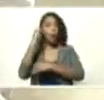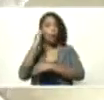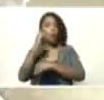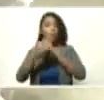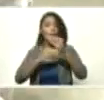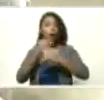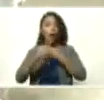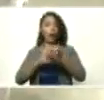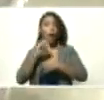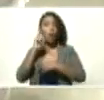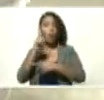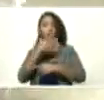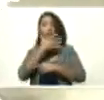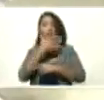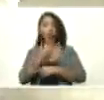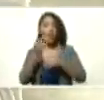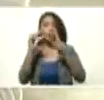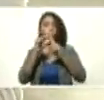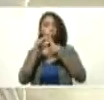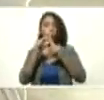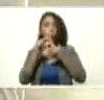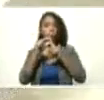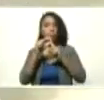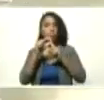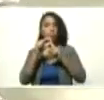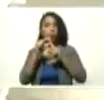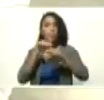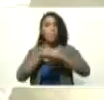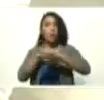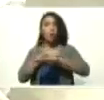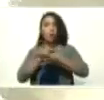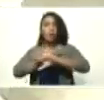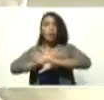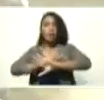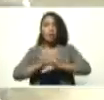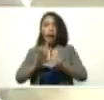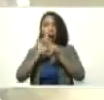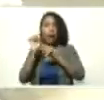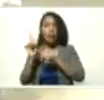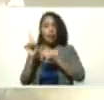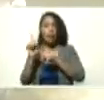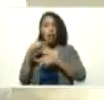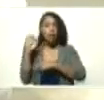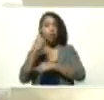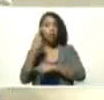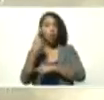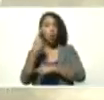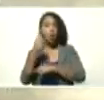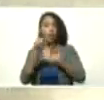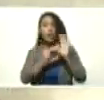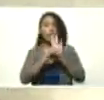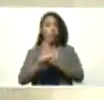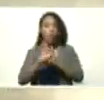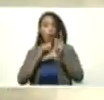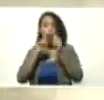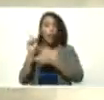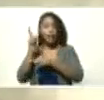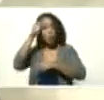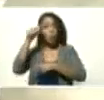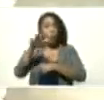produzca una sencilla palabra, perdón. Ya con esa sencilla reivindicación simbólica, estos